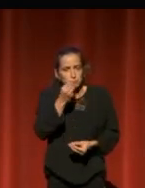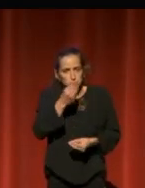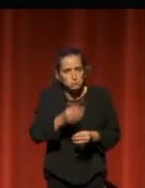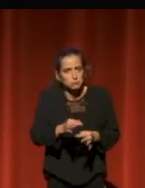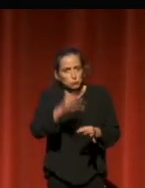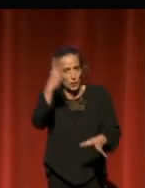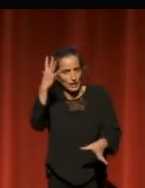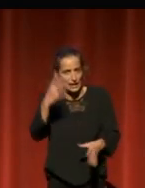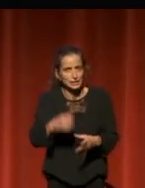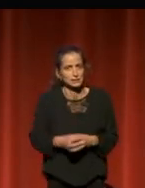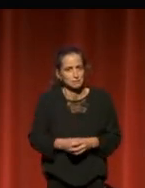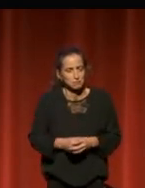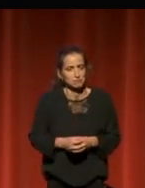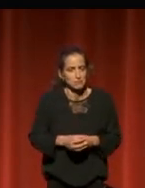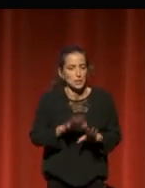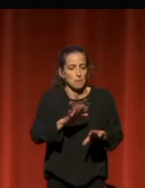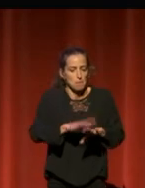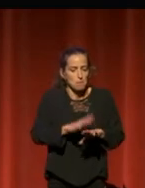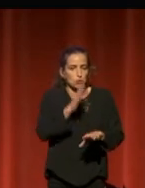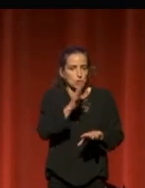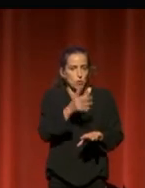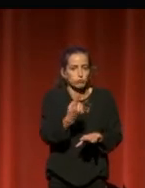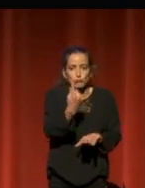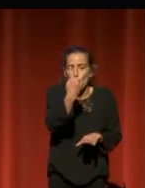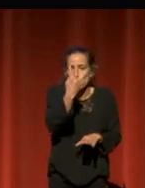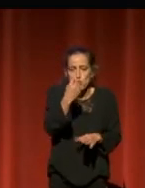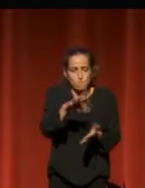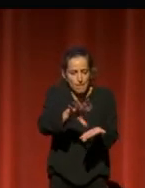única interlocución para bien y para mal